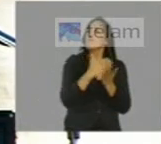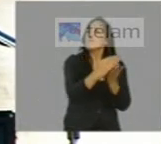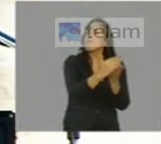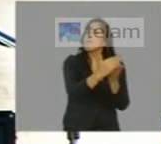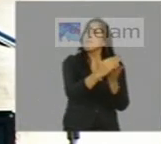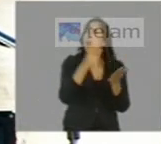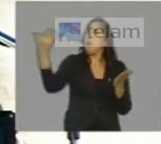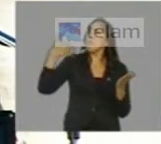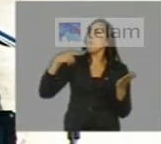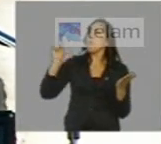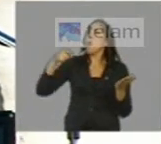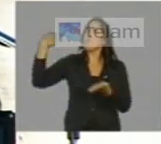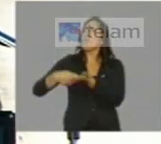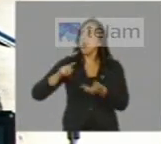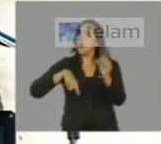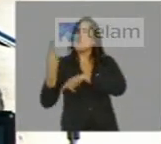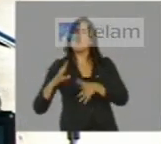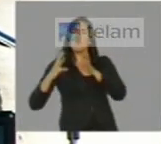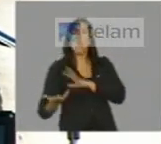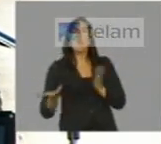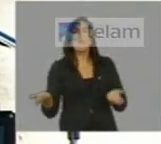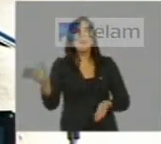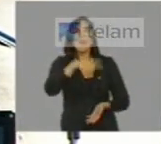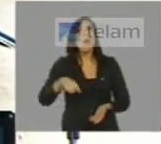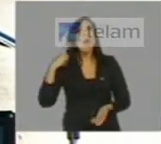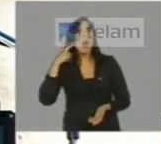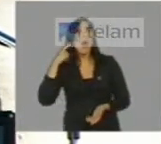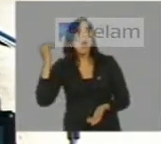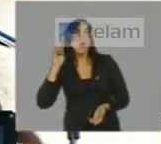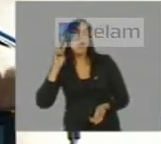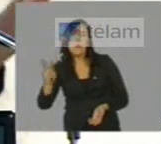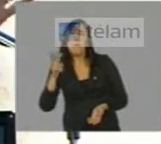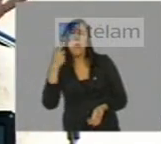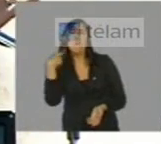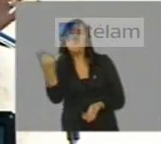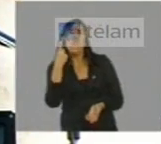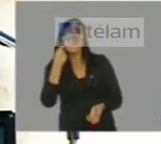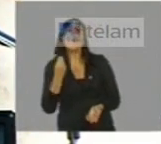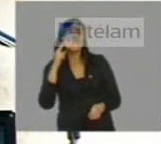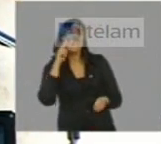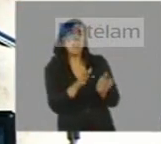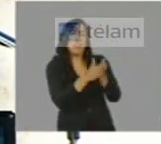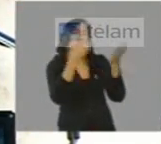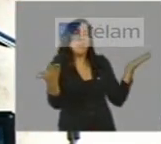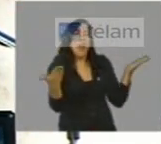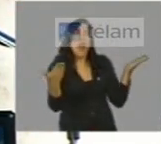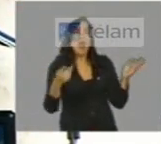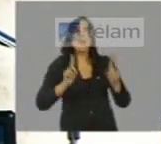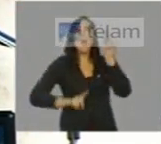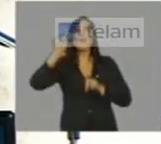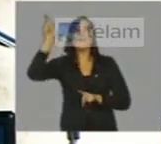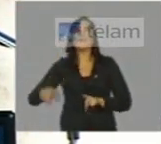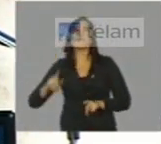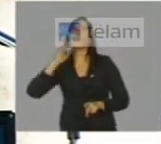diarios, basta escuchar algunas voces para darse cuenta que